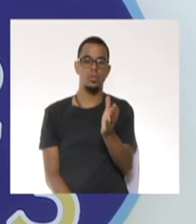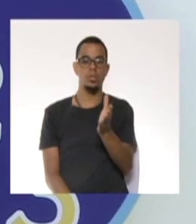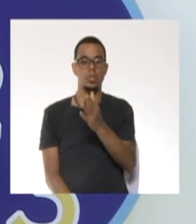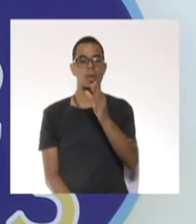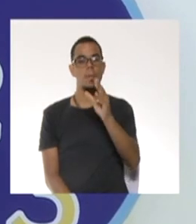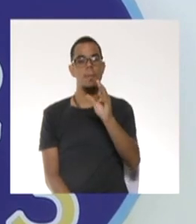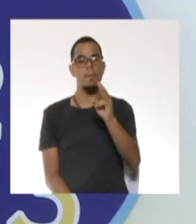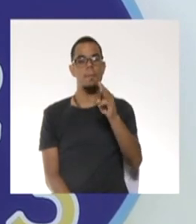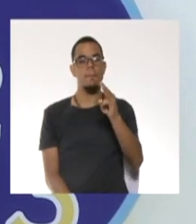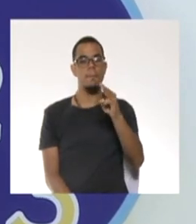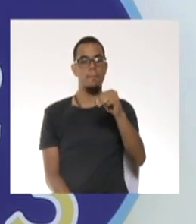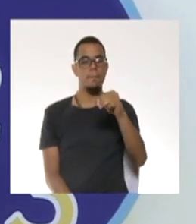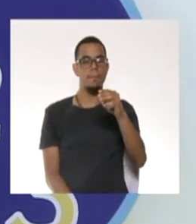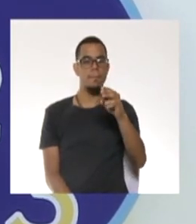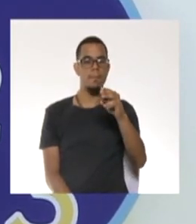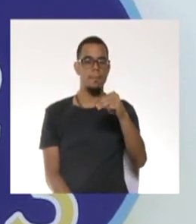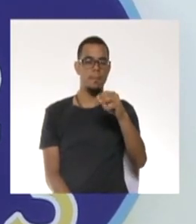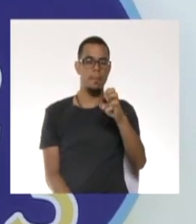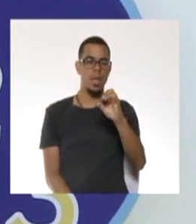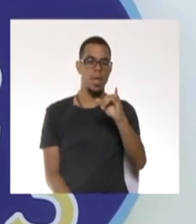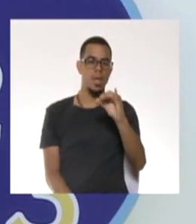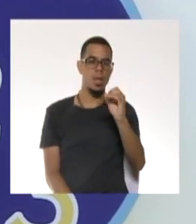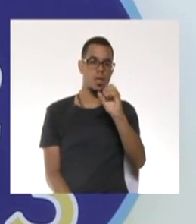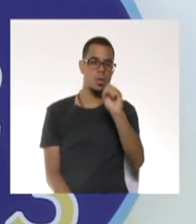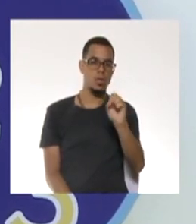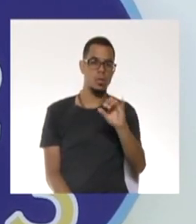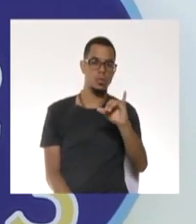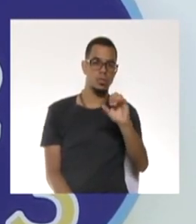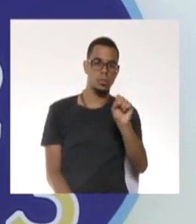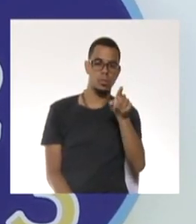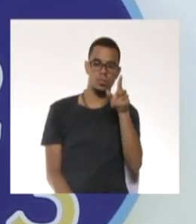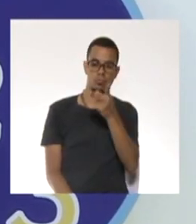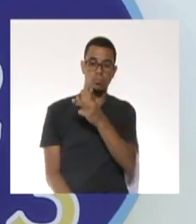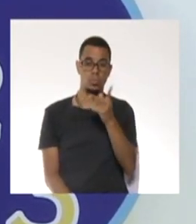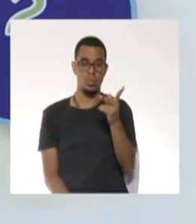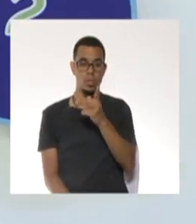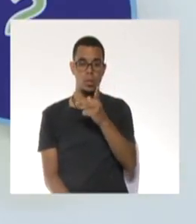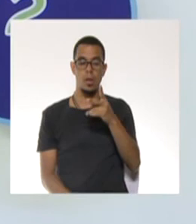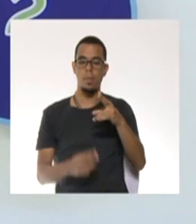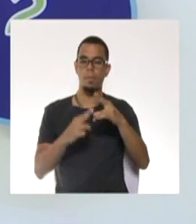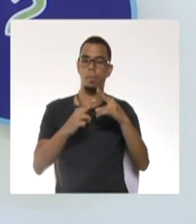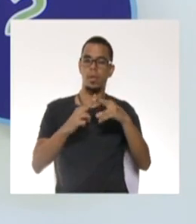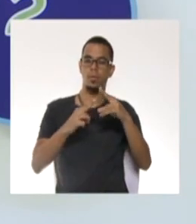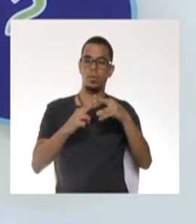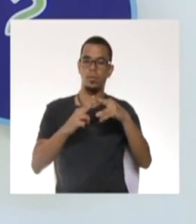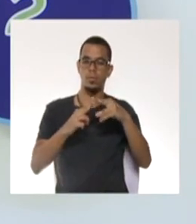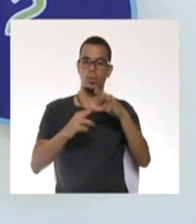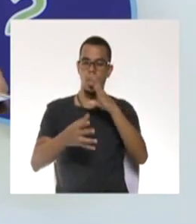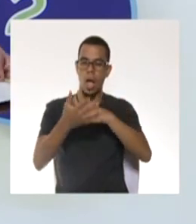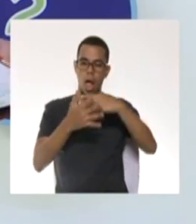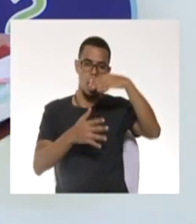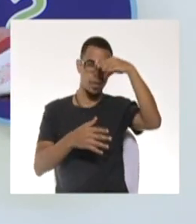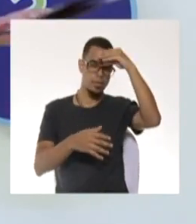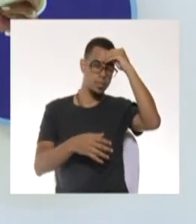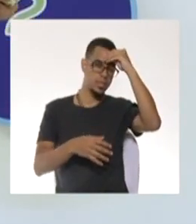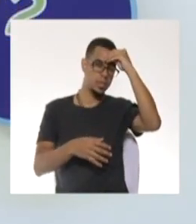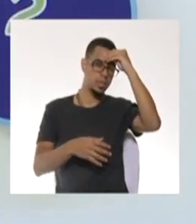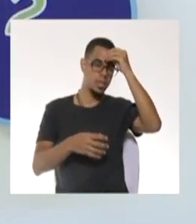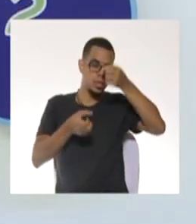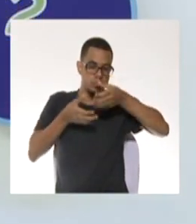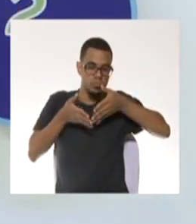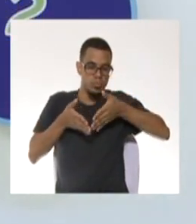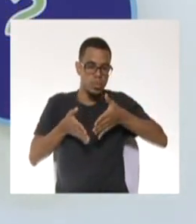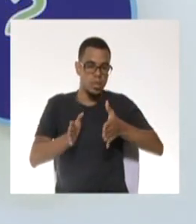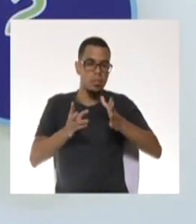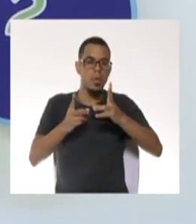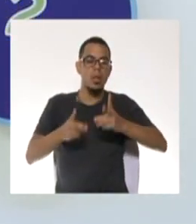una forma de conocer sobre la génesis de la vida. Para ellos, sugerimos la